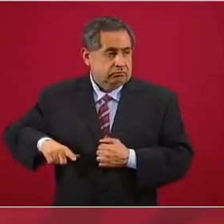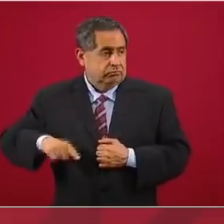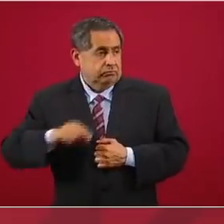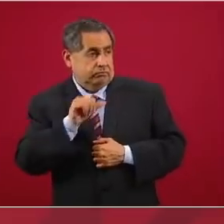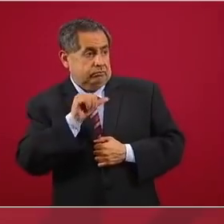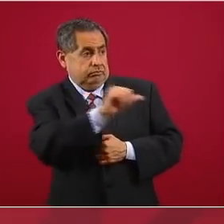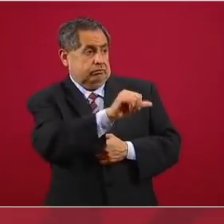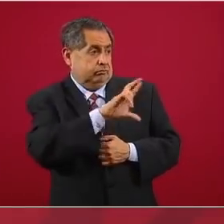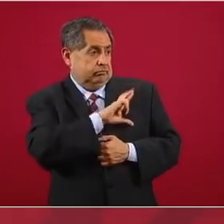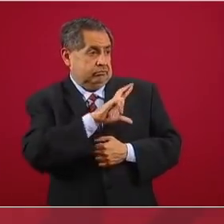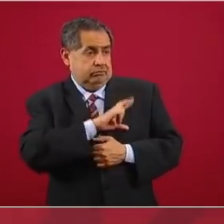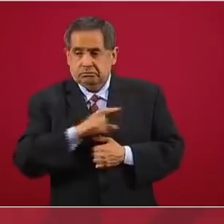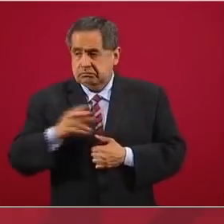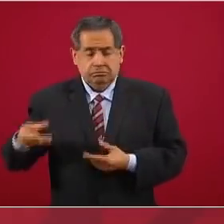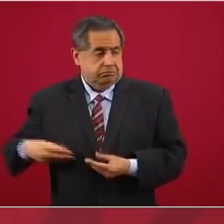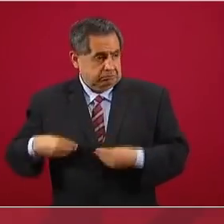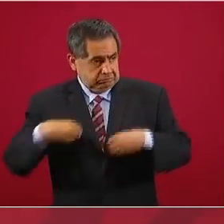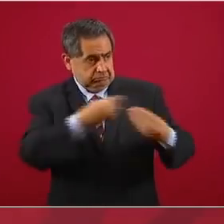privado.